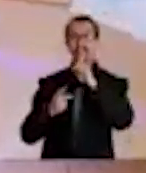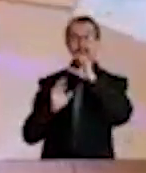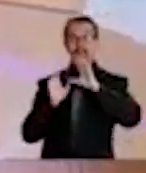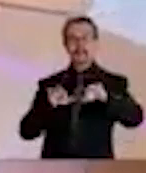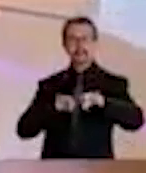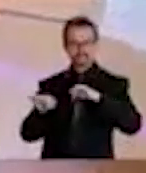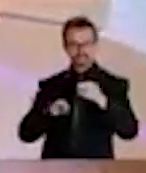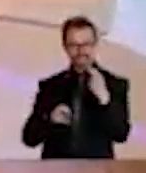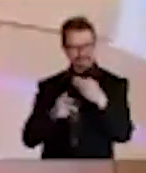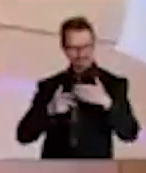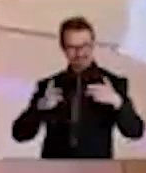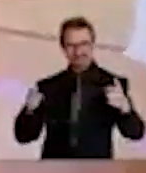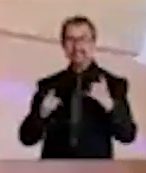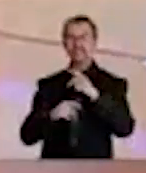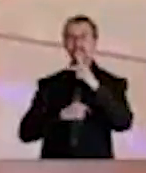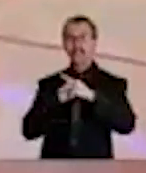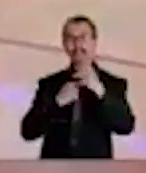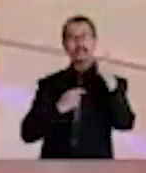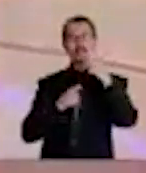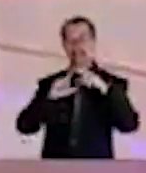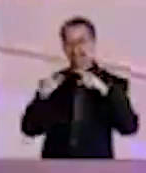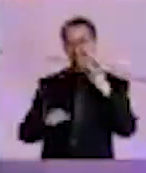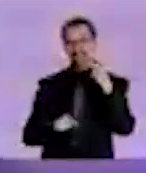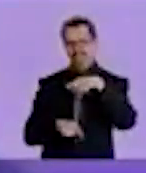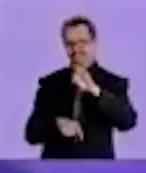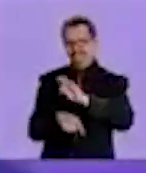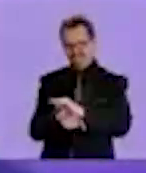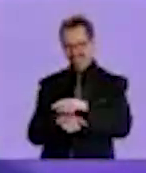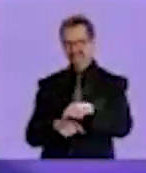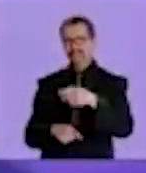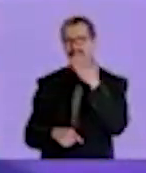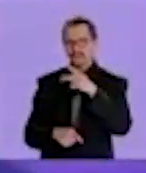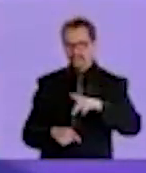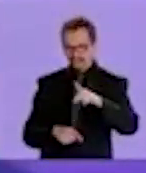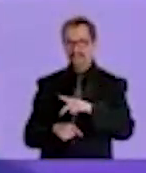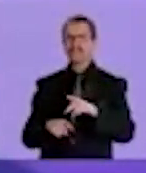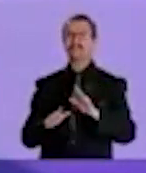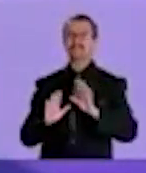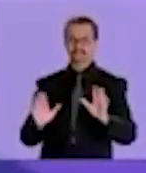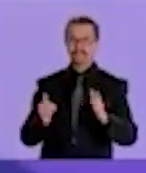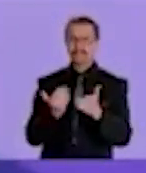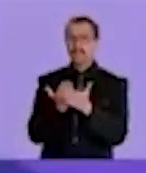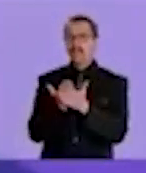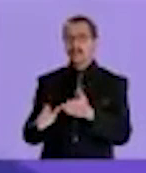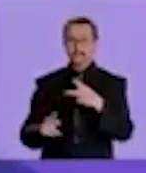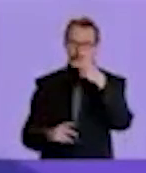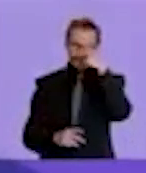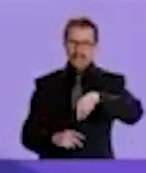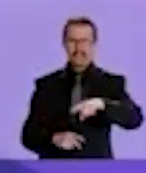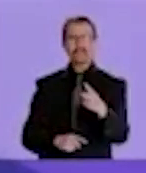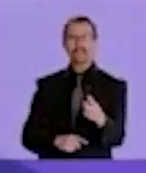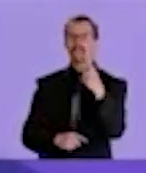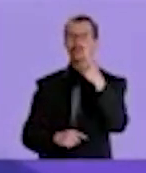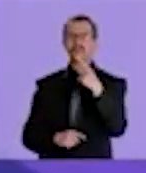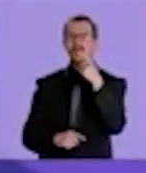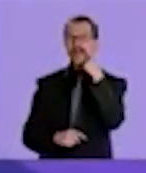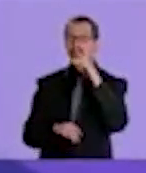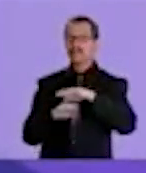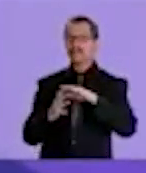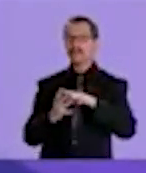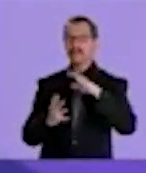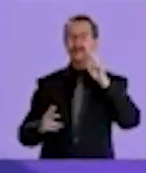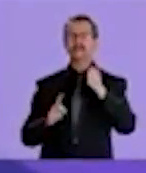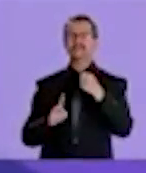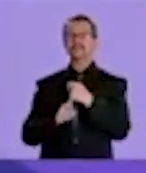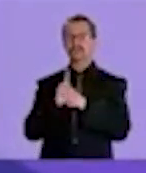y que se termine con el principal problema de méxico la corrupción que se está